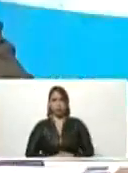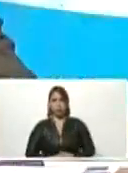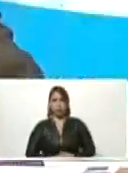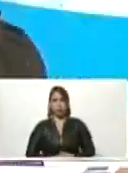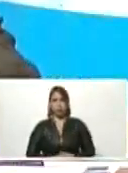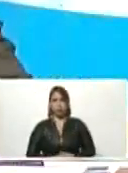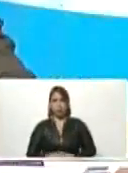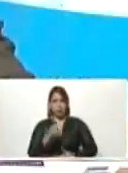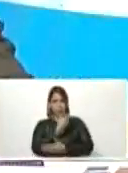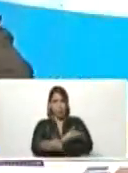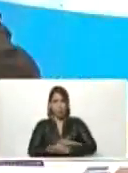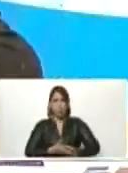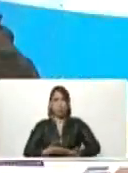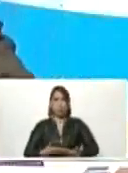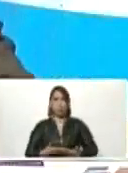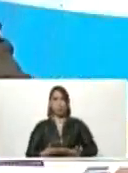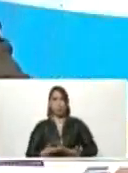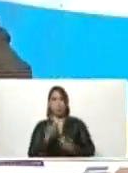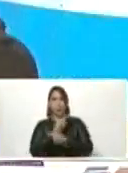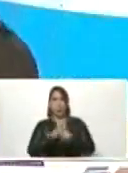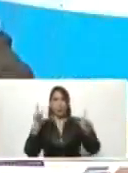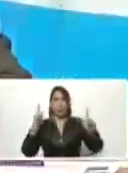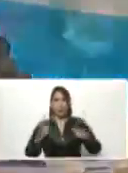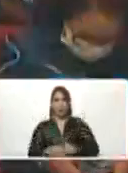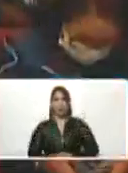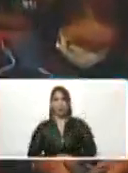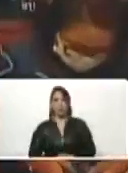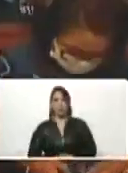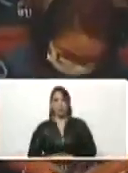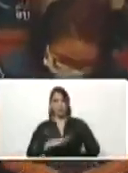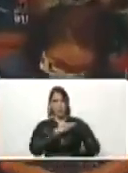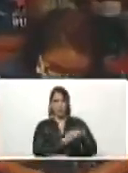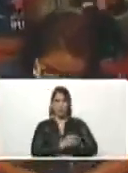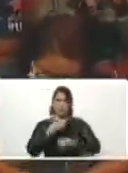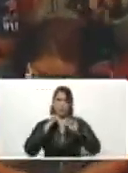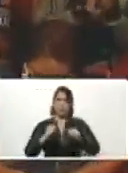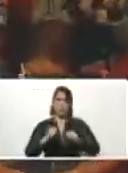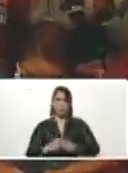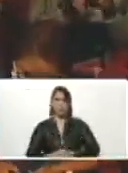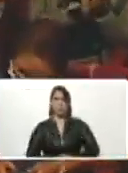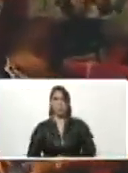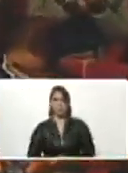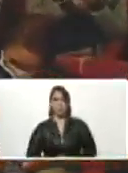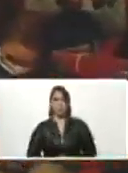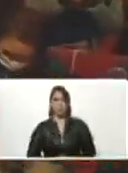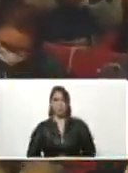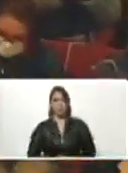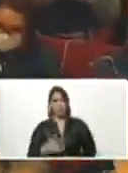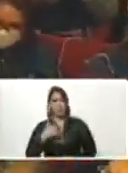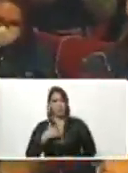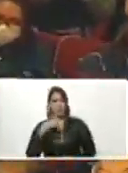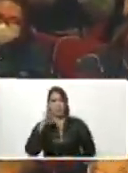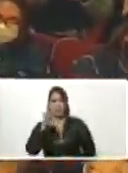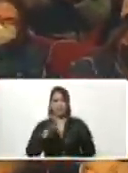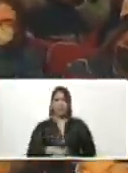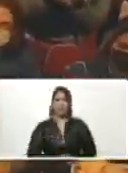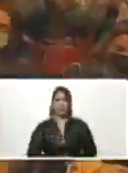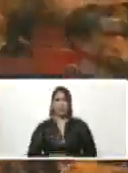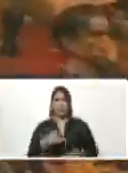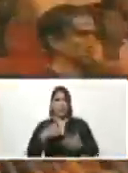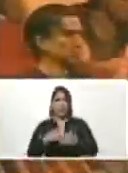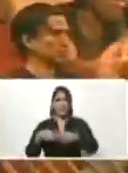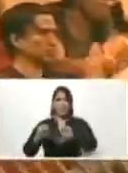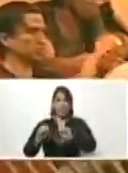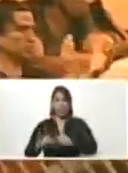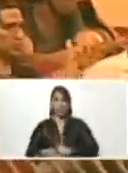sangre corre sangre de libertadores, de rebeldes, de libertadoras, de patriotas, de